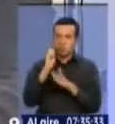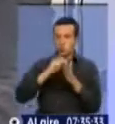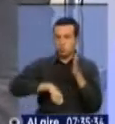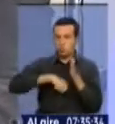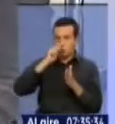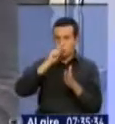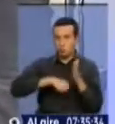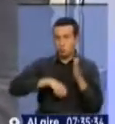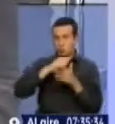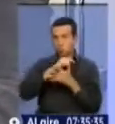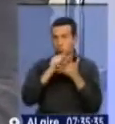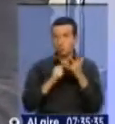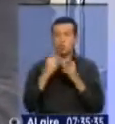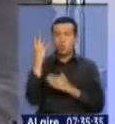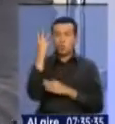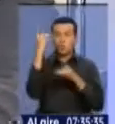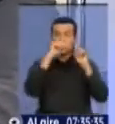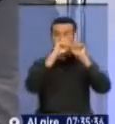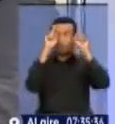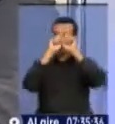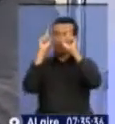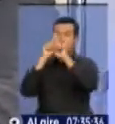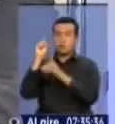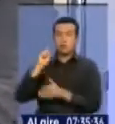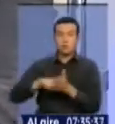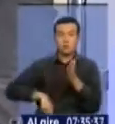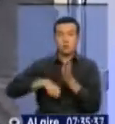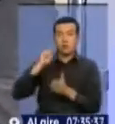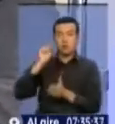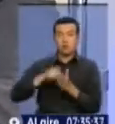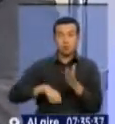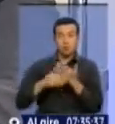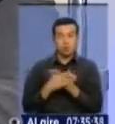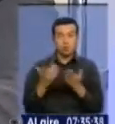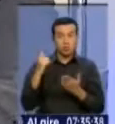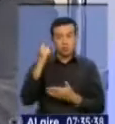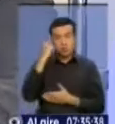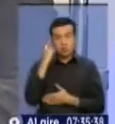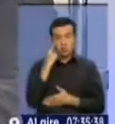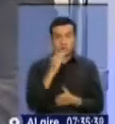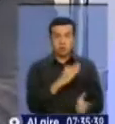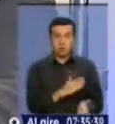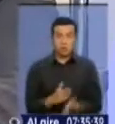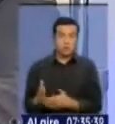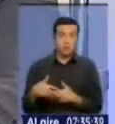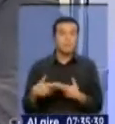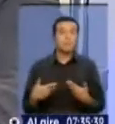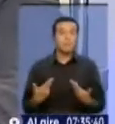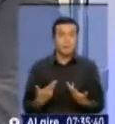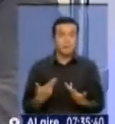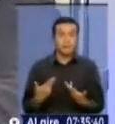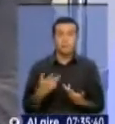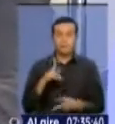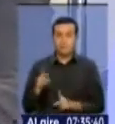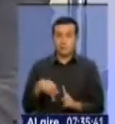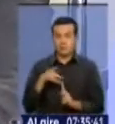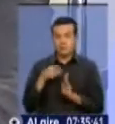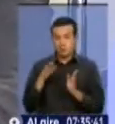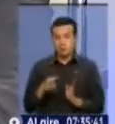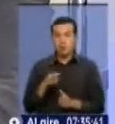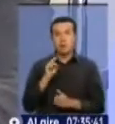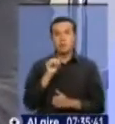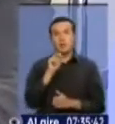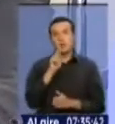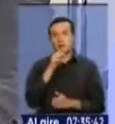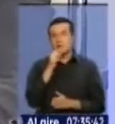además hay otras cuatro empresas que han firmado contratos con el estado que son parte del perfecto como es el caso de mar y sant